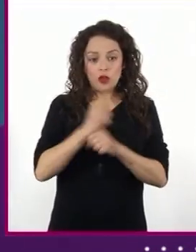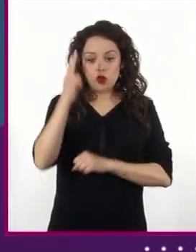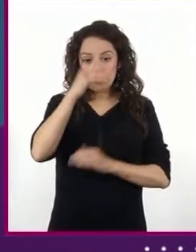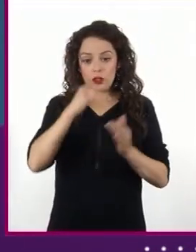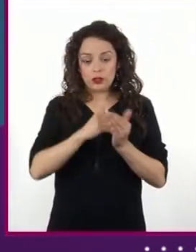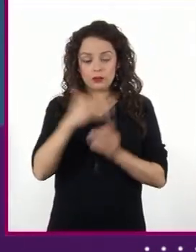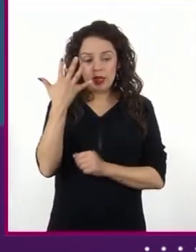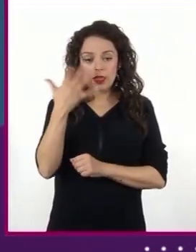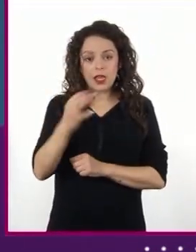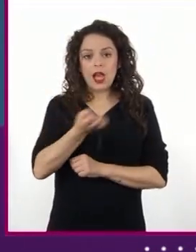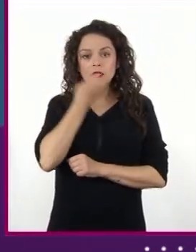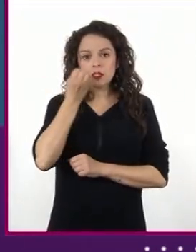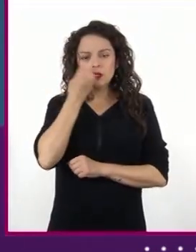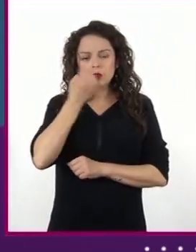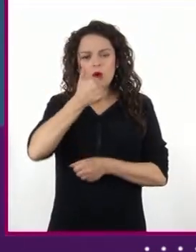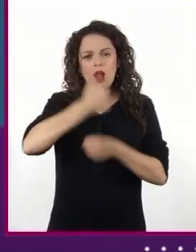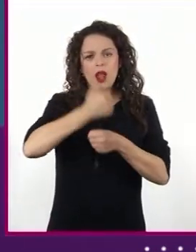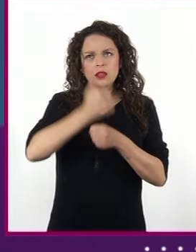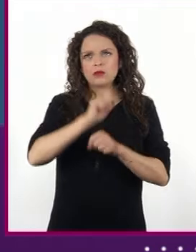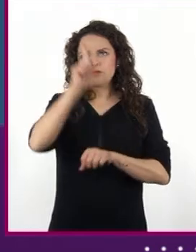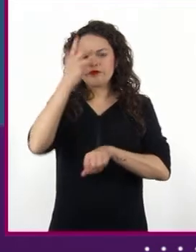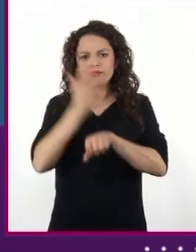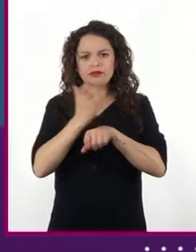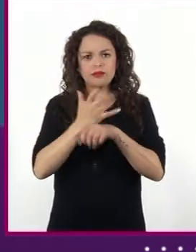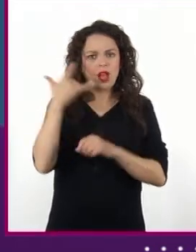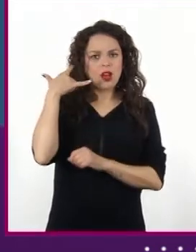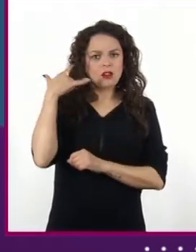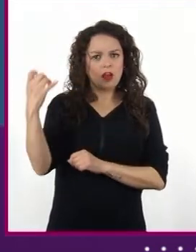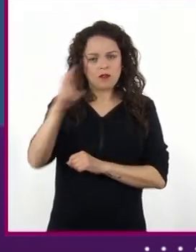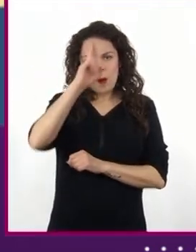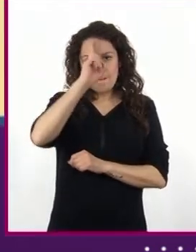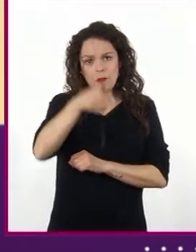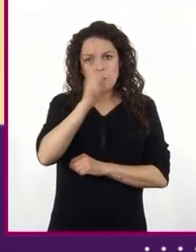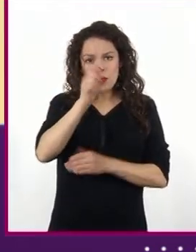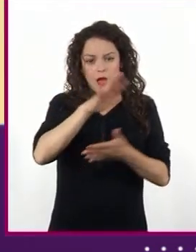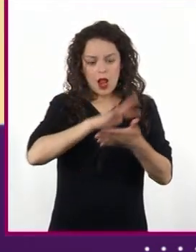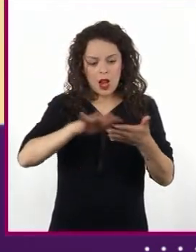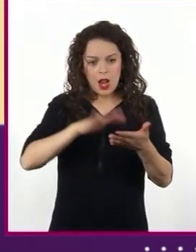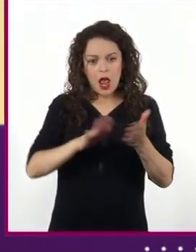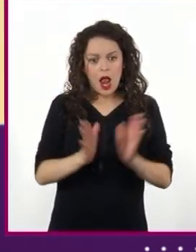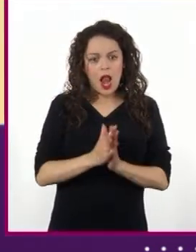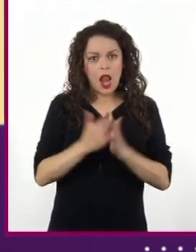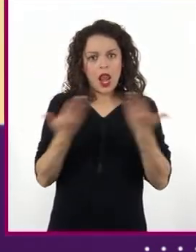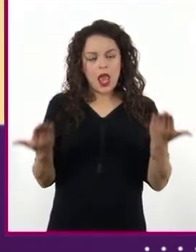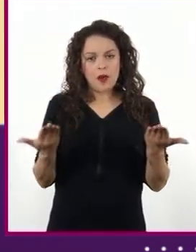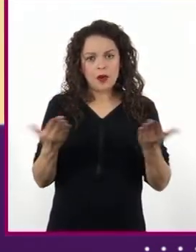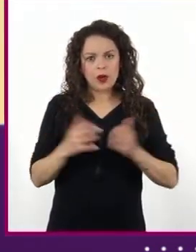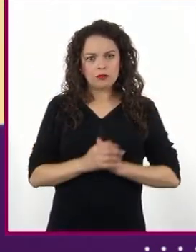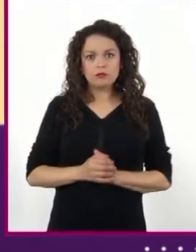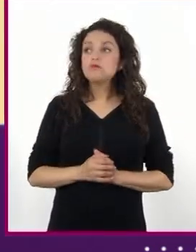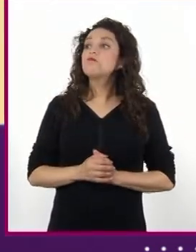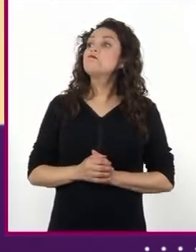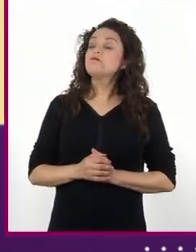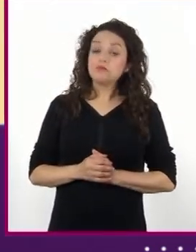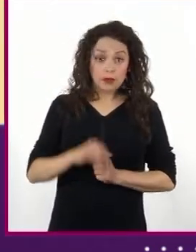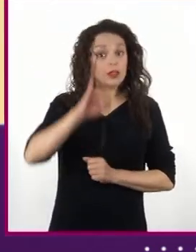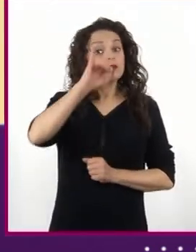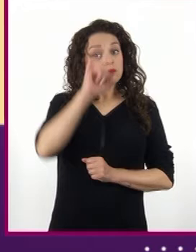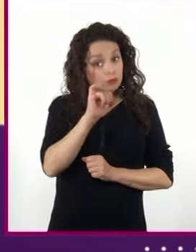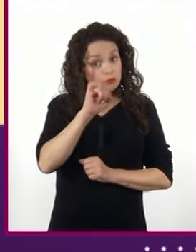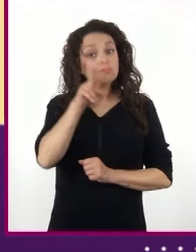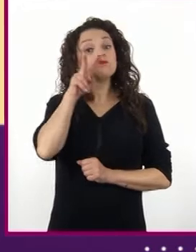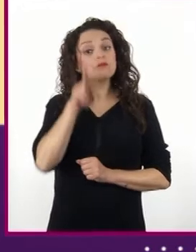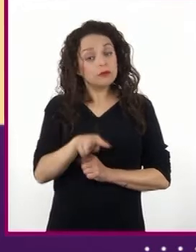de California, Estados Unidos, fue prohibida la lectura de un libro. Sí, escuchaste bien.